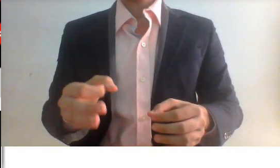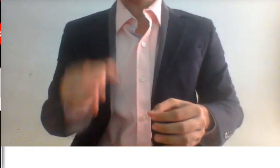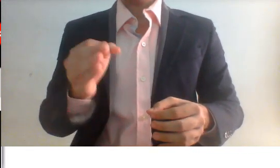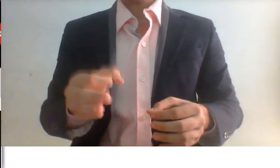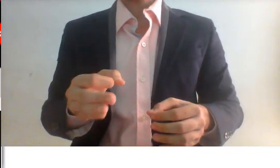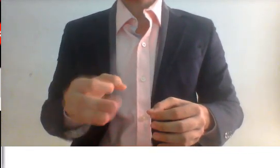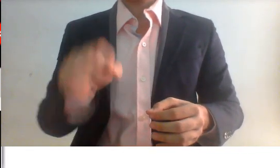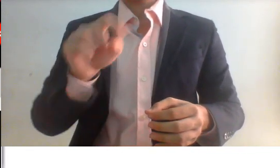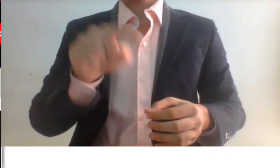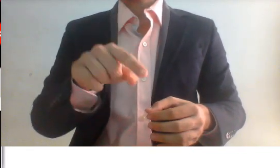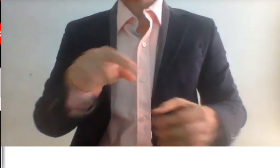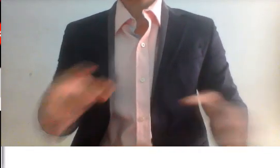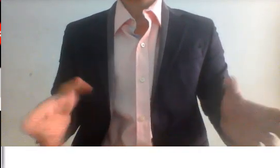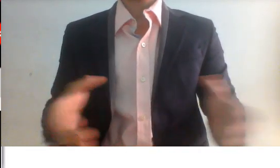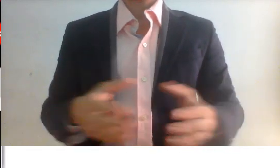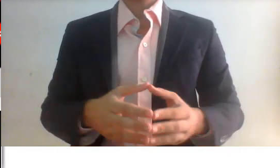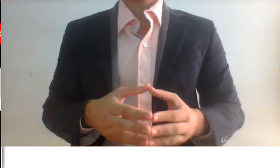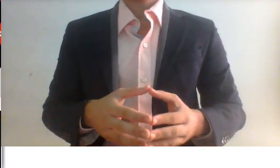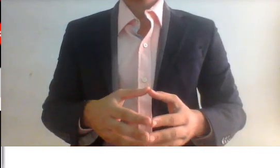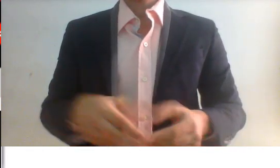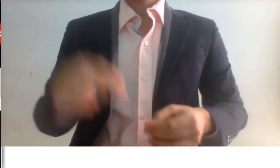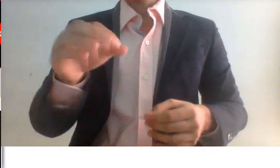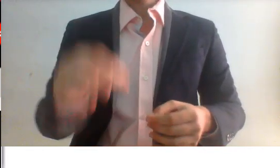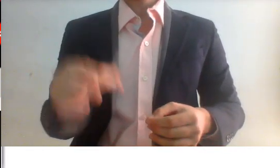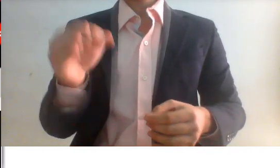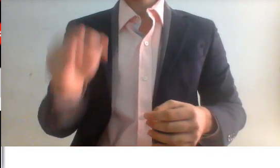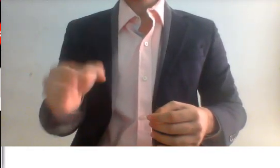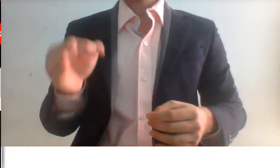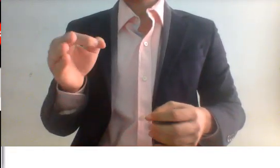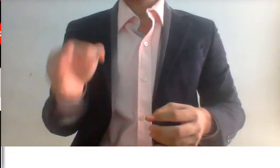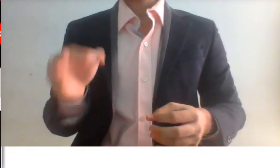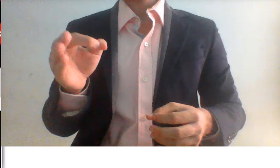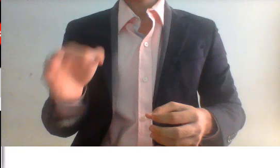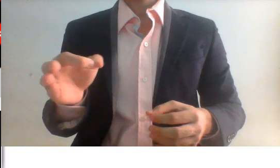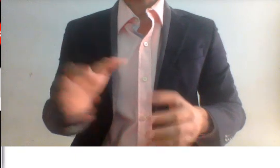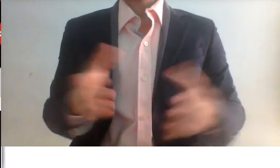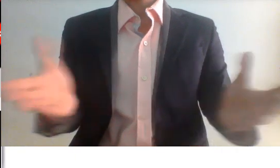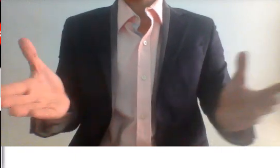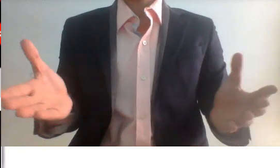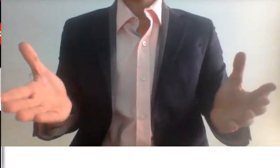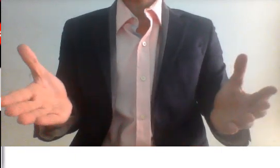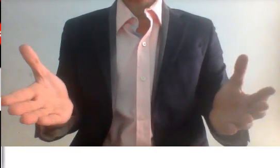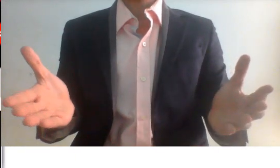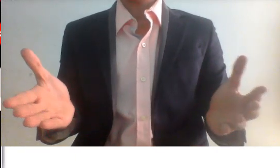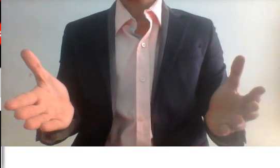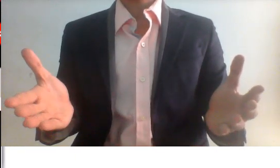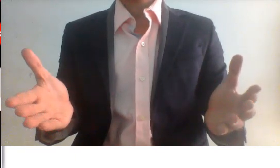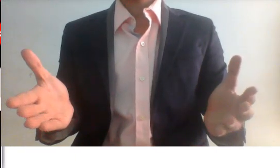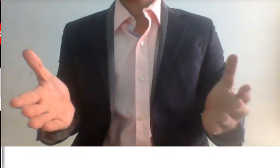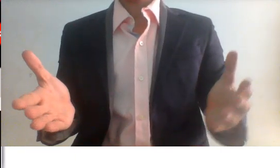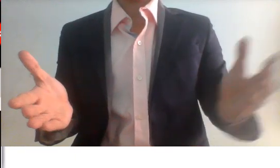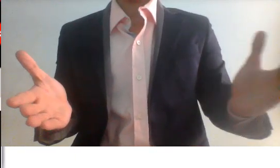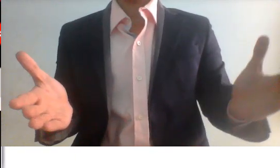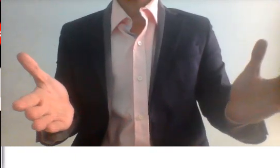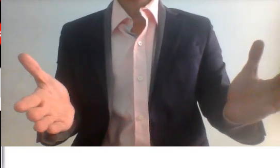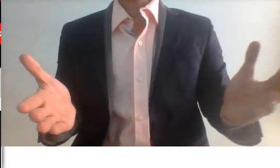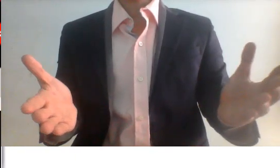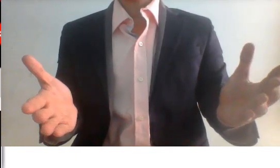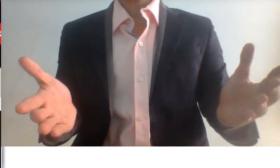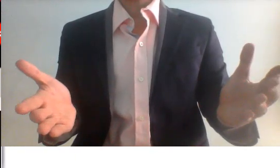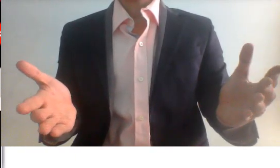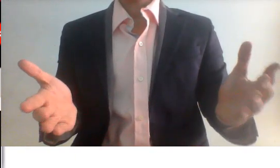madre, en el sentido de que se les está sacando la información, muchos medios de comunicación están atacando porque están siendo comprados por